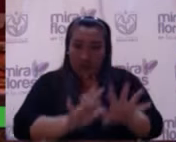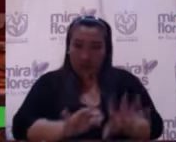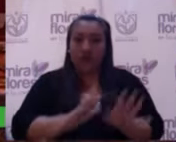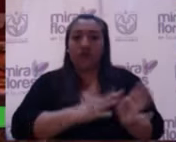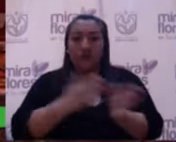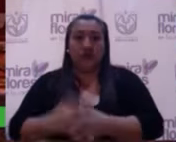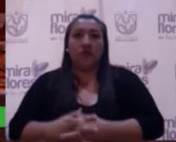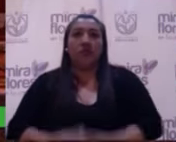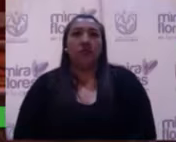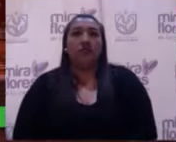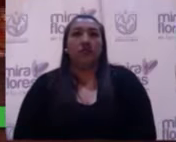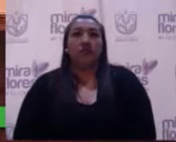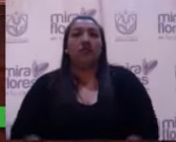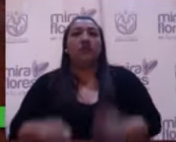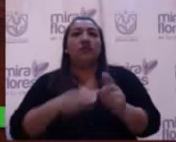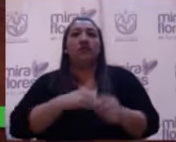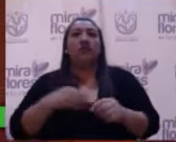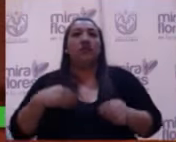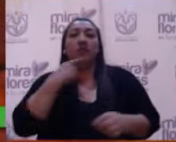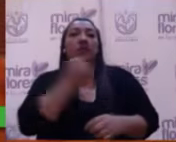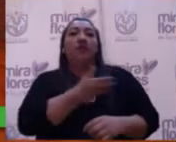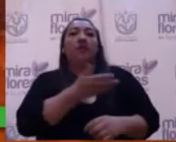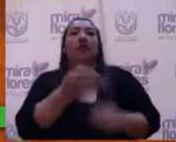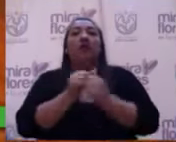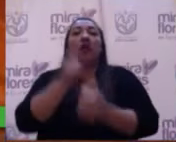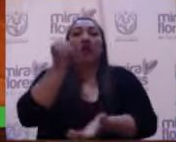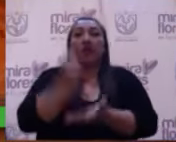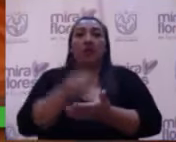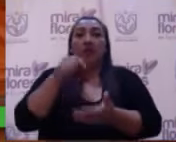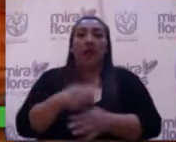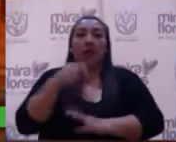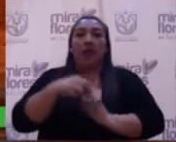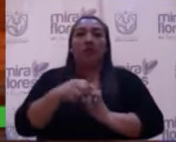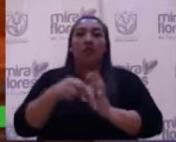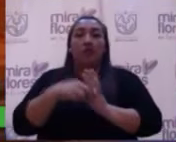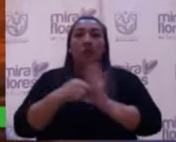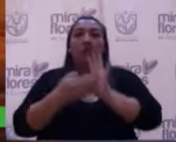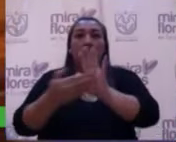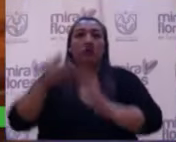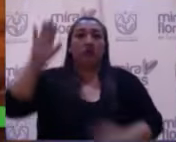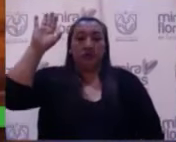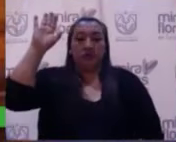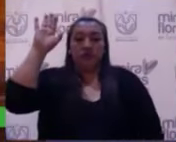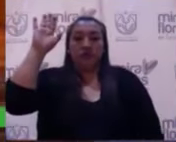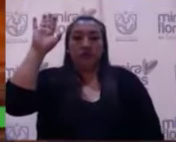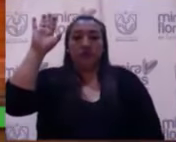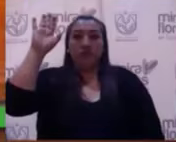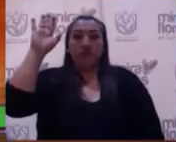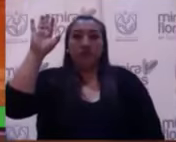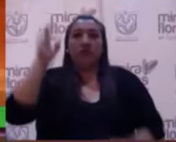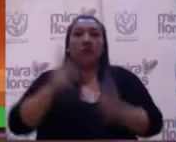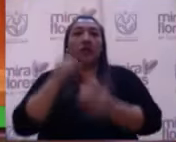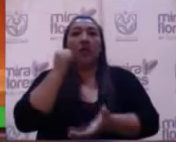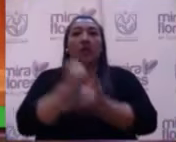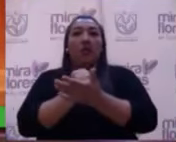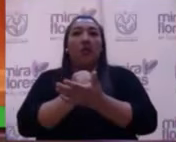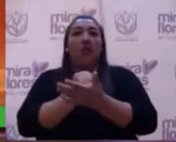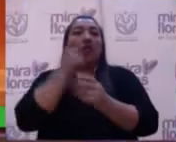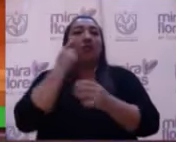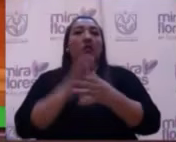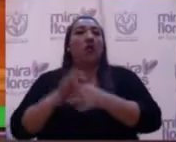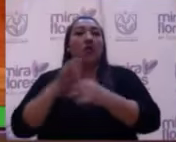parte pertinente. Aquellos miembros del Consejo que estén a favor de aprobar este proyecto, si lo han expresado en la señal de conformidad, se aprueba por unanimidad